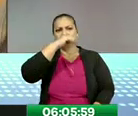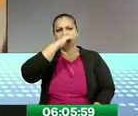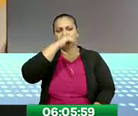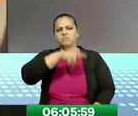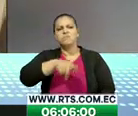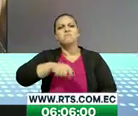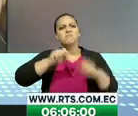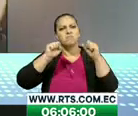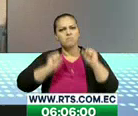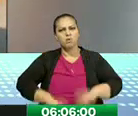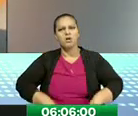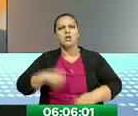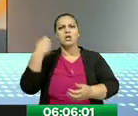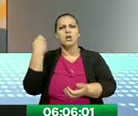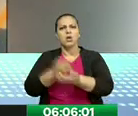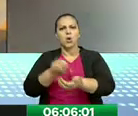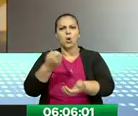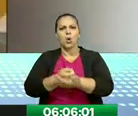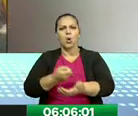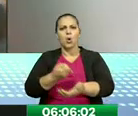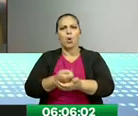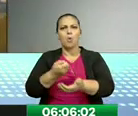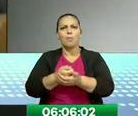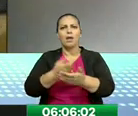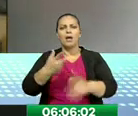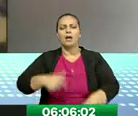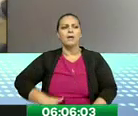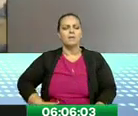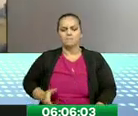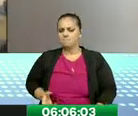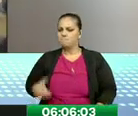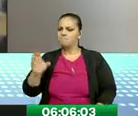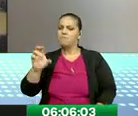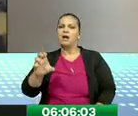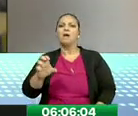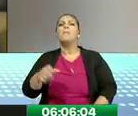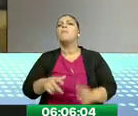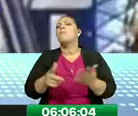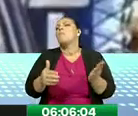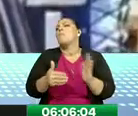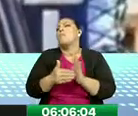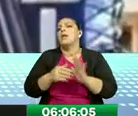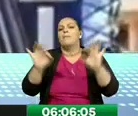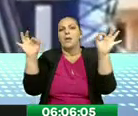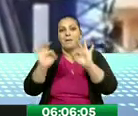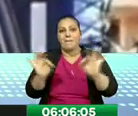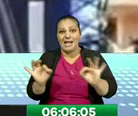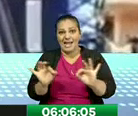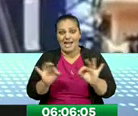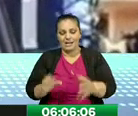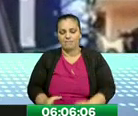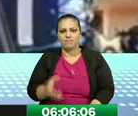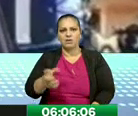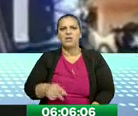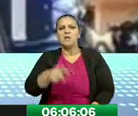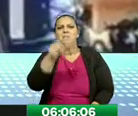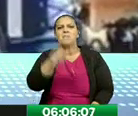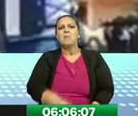nuestros uniformados, así como lo hacen, por ejemplo, en los Estados Unidos, que tienen armas inmovilizadoras, ¿no? Son descargas